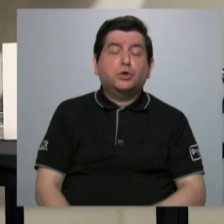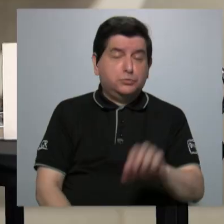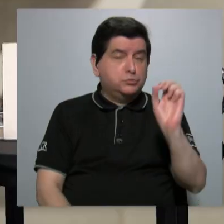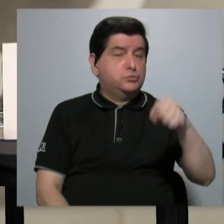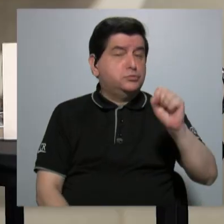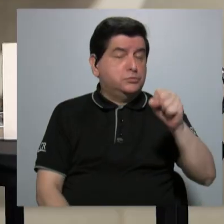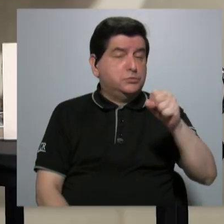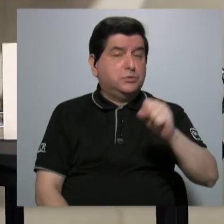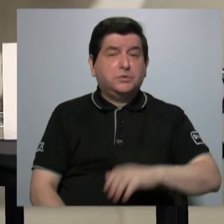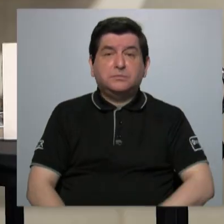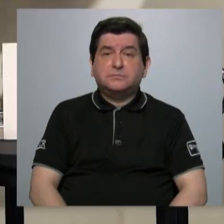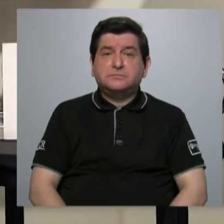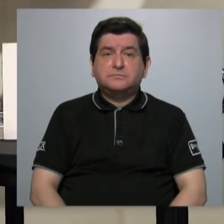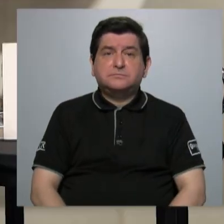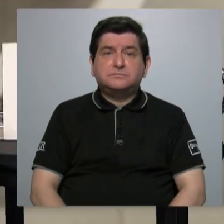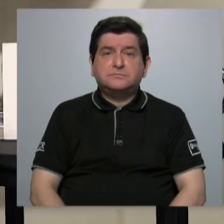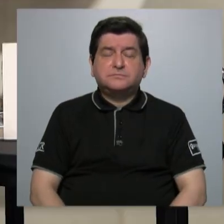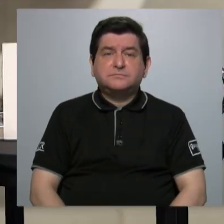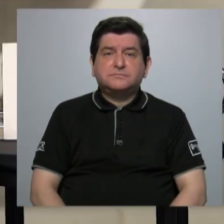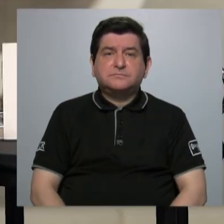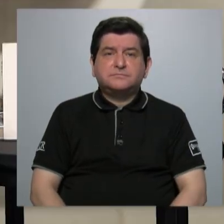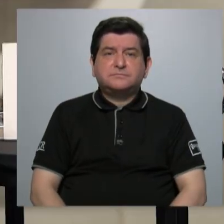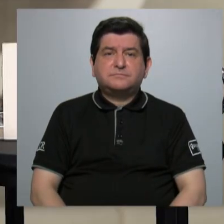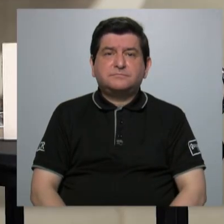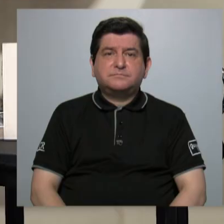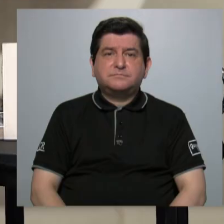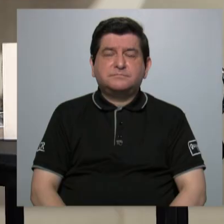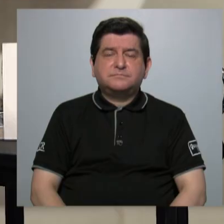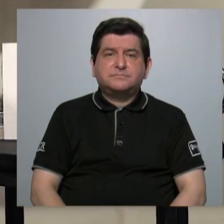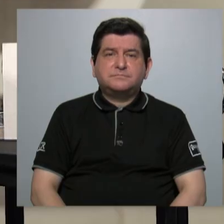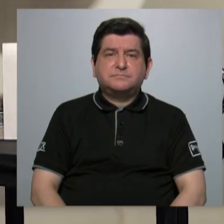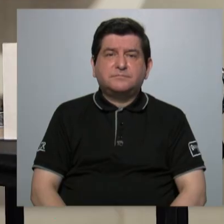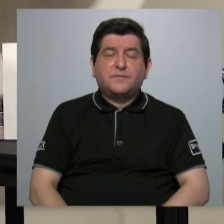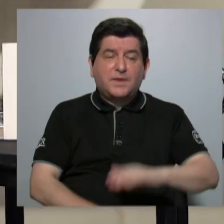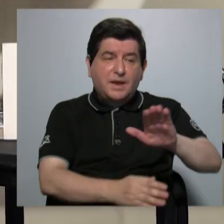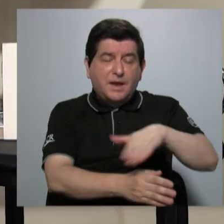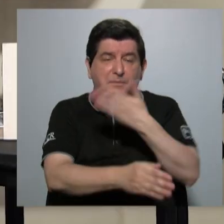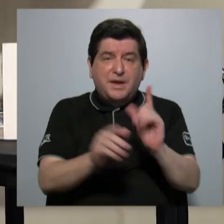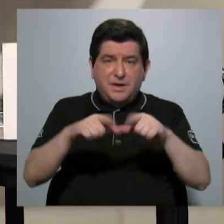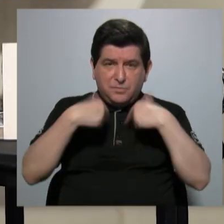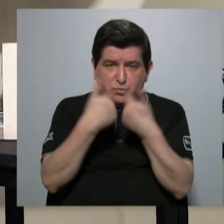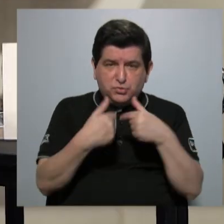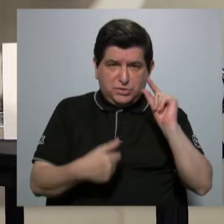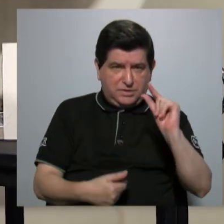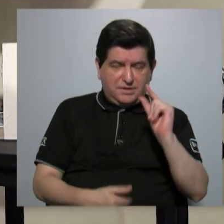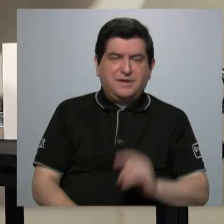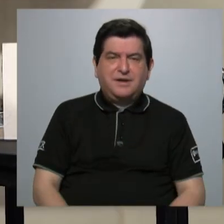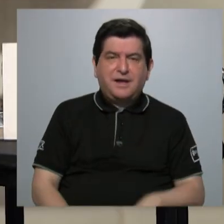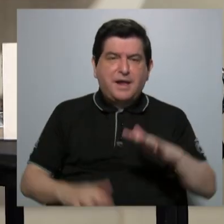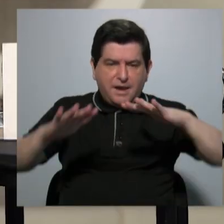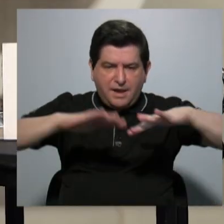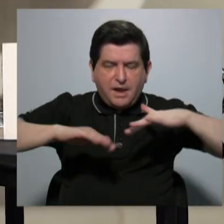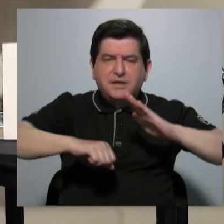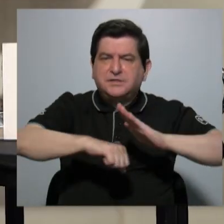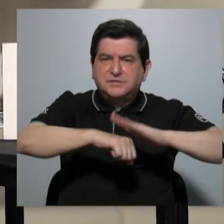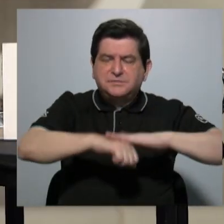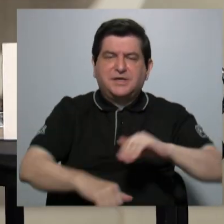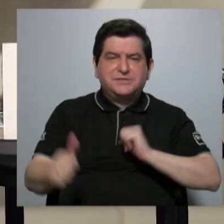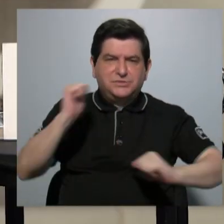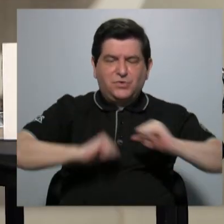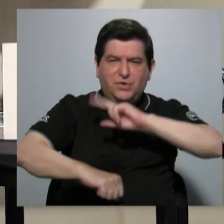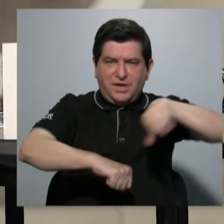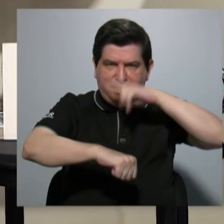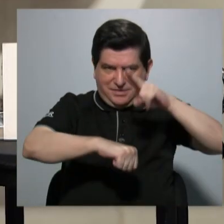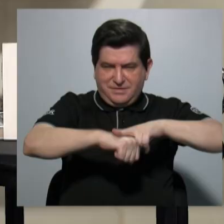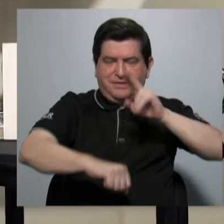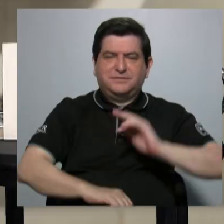Sí, a muchas personas. De la música de cámara, ¿verdad? Le dio ese espacio al Teatro Nacional y la